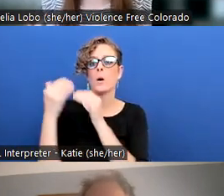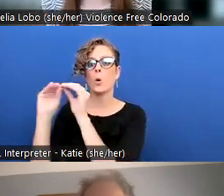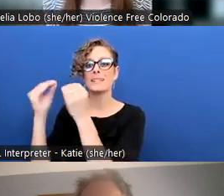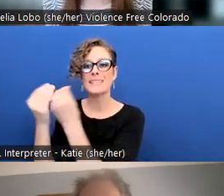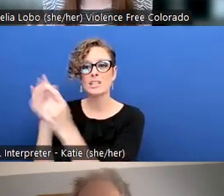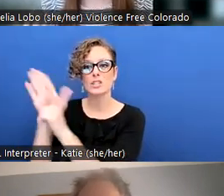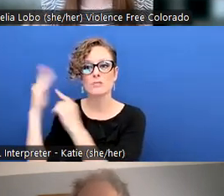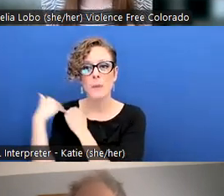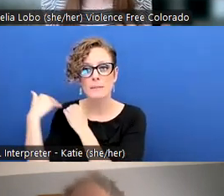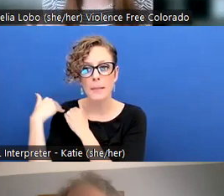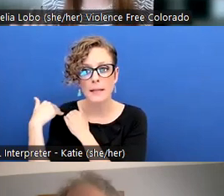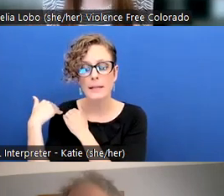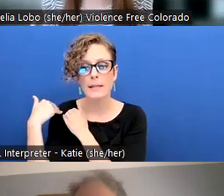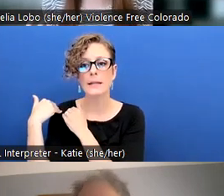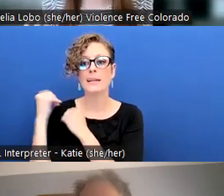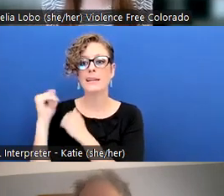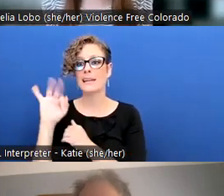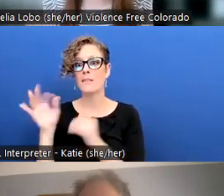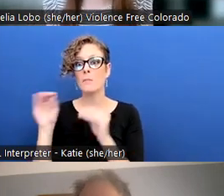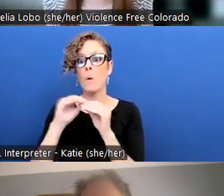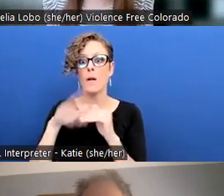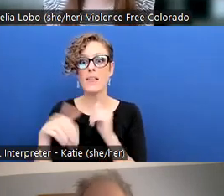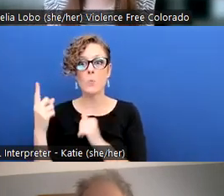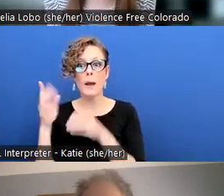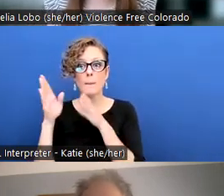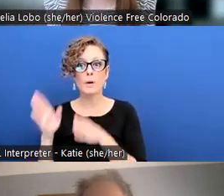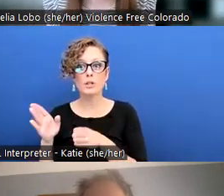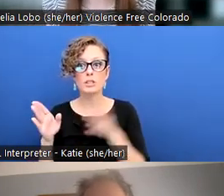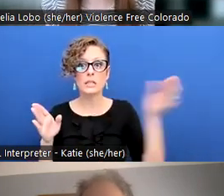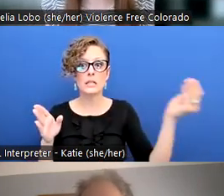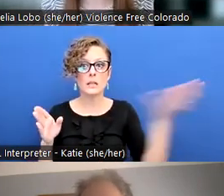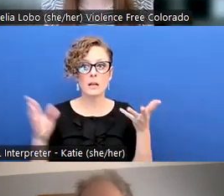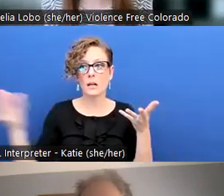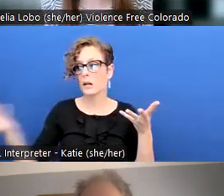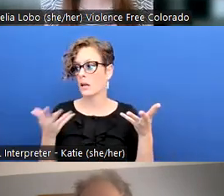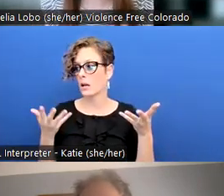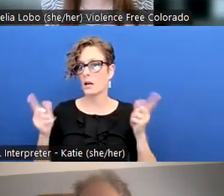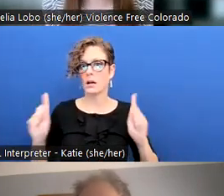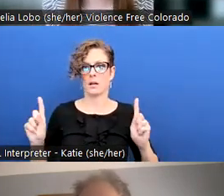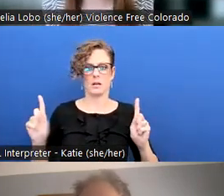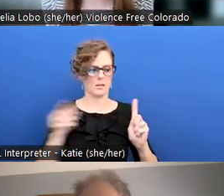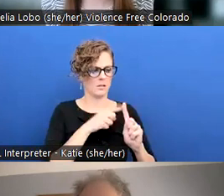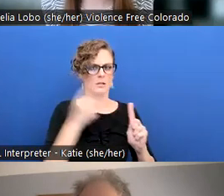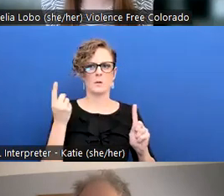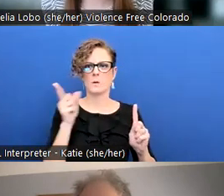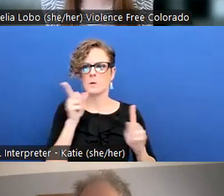las responsabilidades de uno frente a las responsabilidades de las organizaciones para las que trabaja.